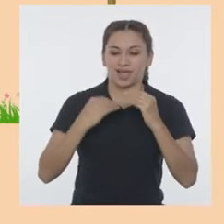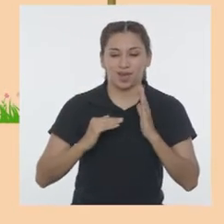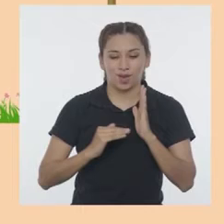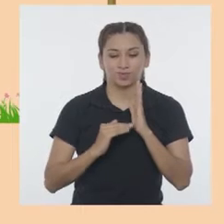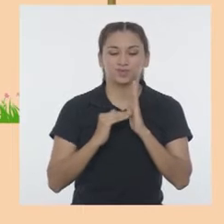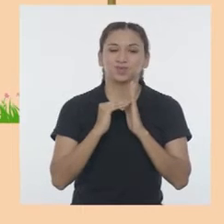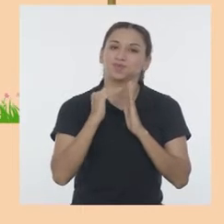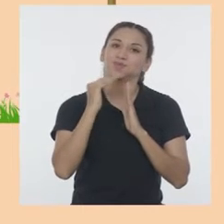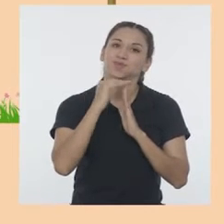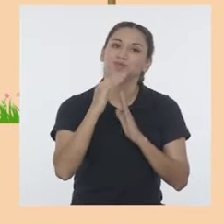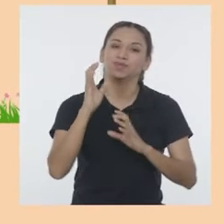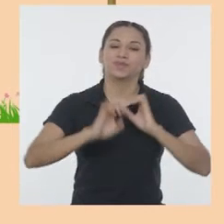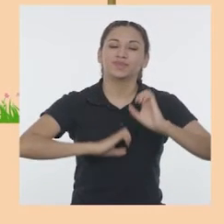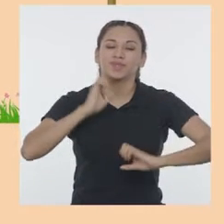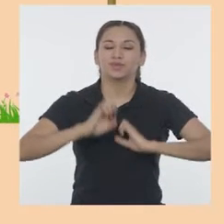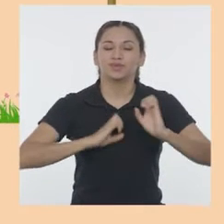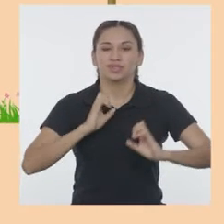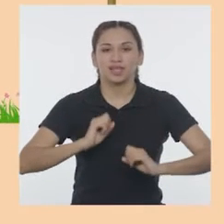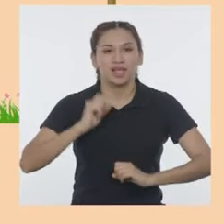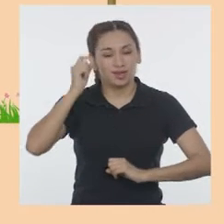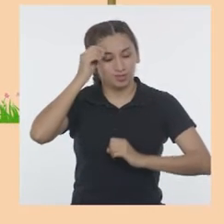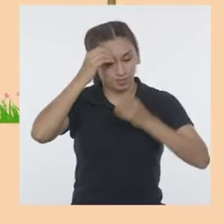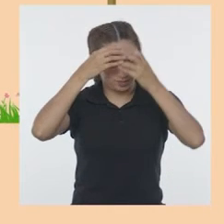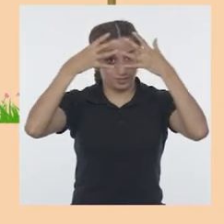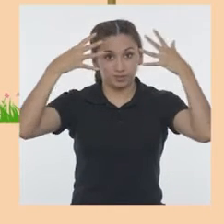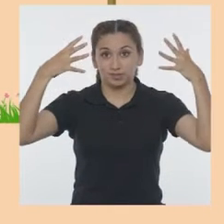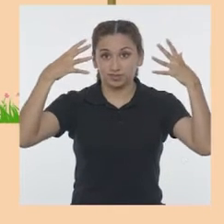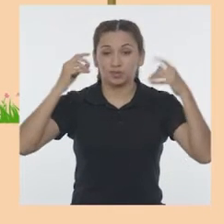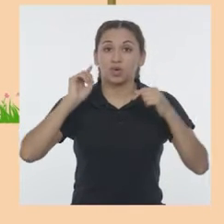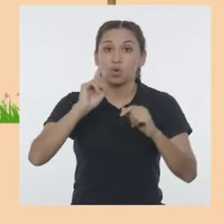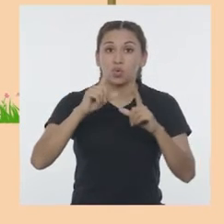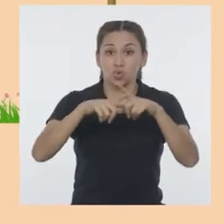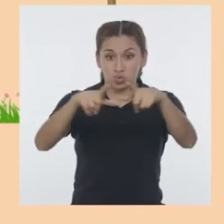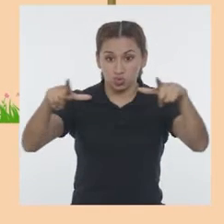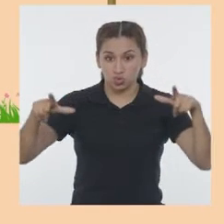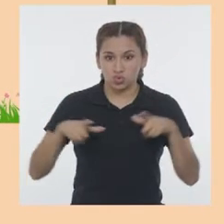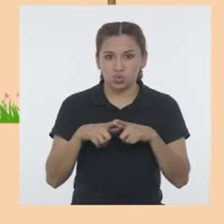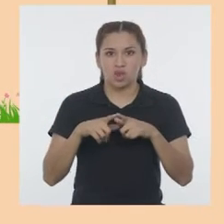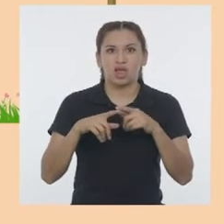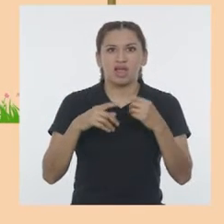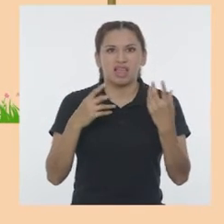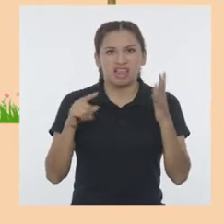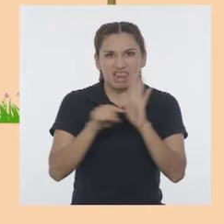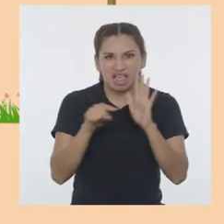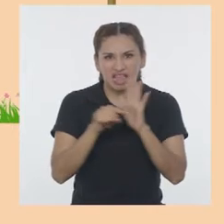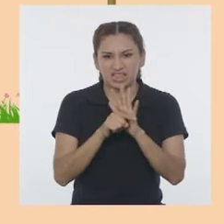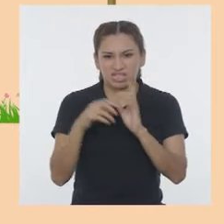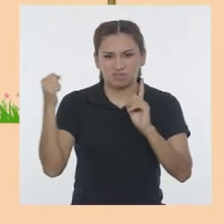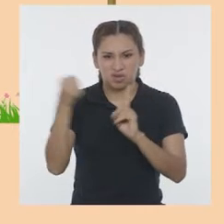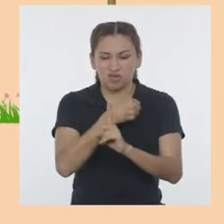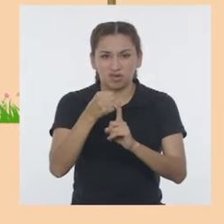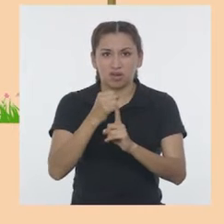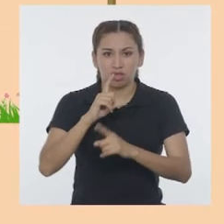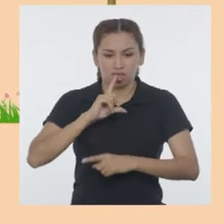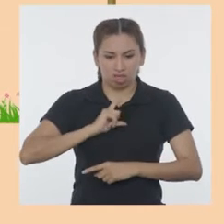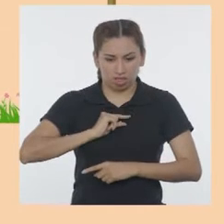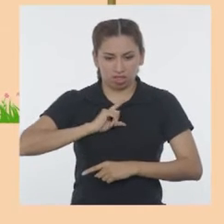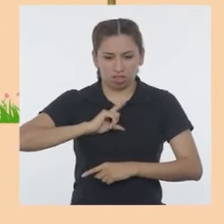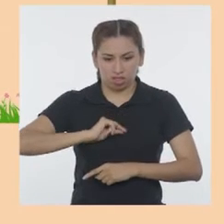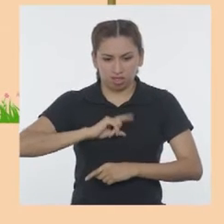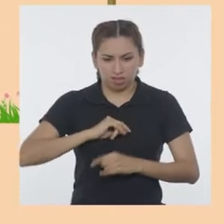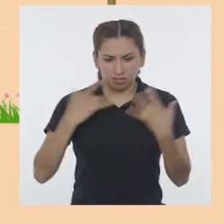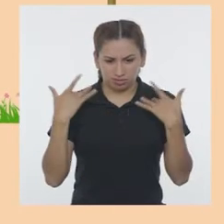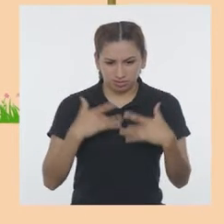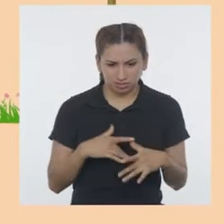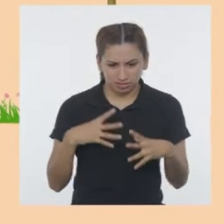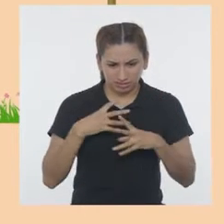a su desarrollo físico, emocional y cognitivo. Un entorno marcado por la violencia afecta la autoestima,